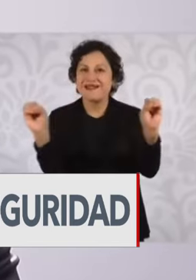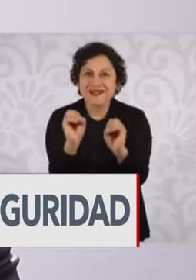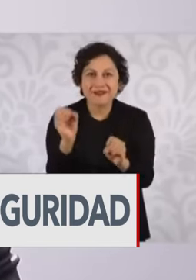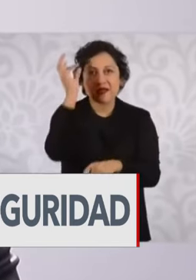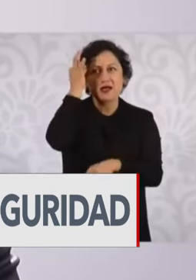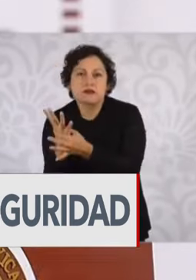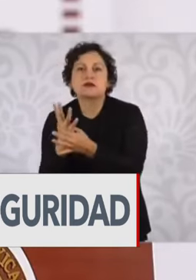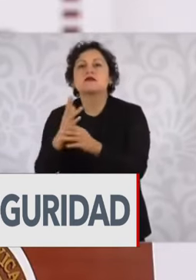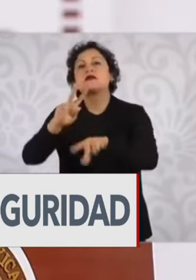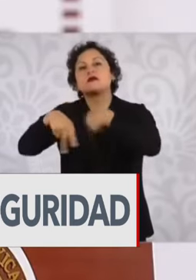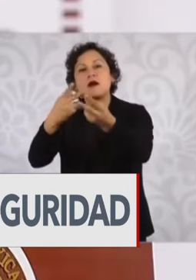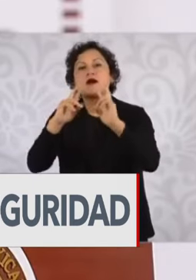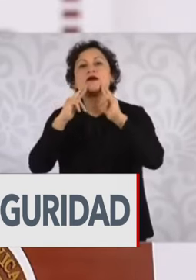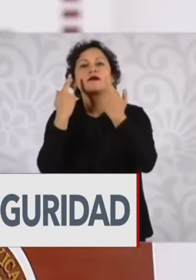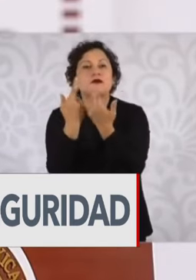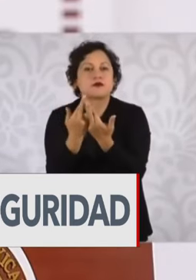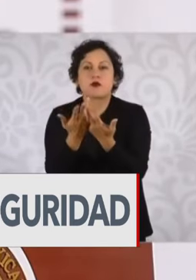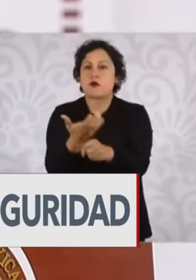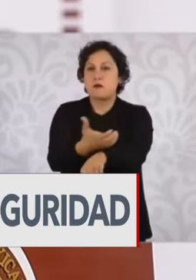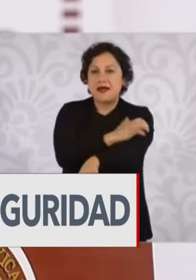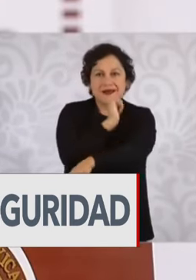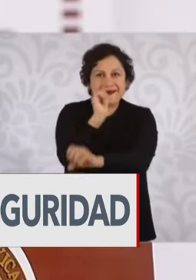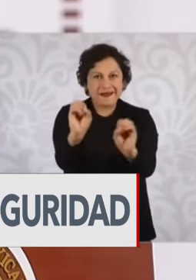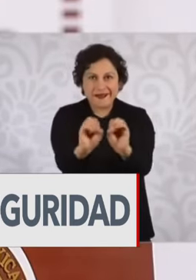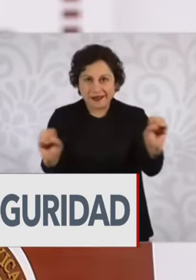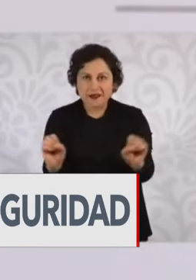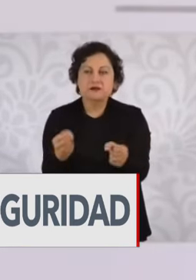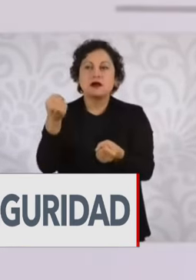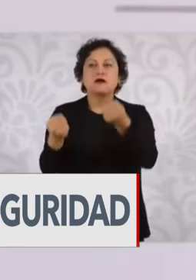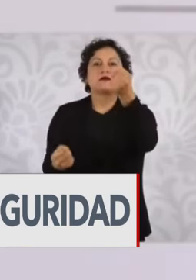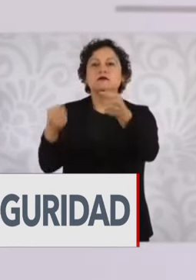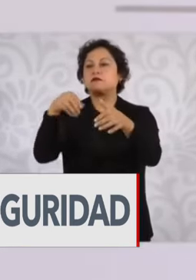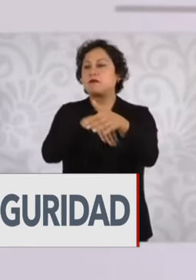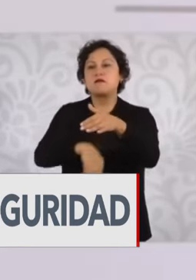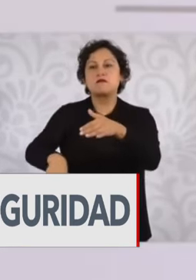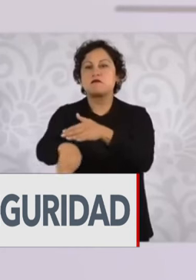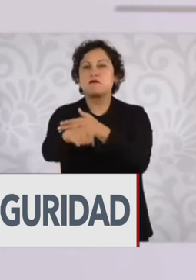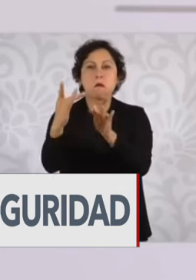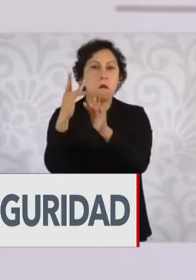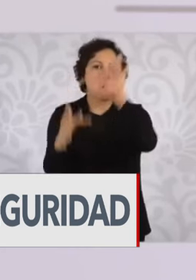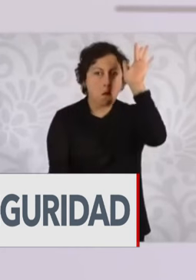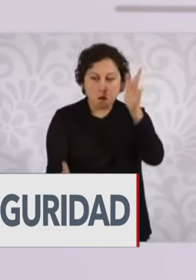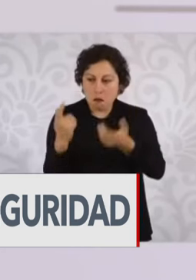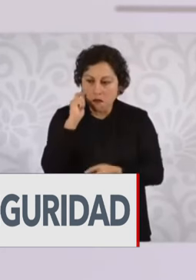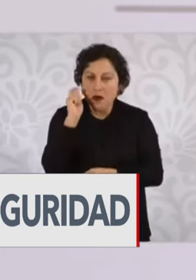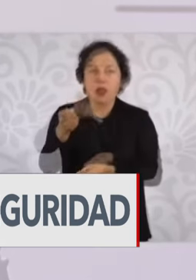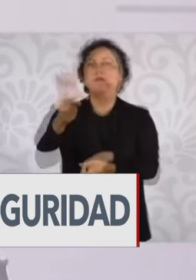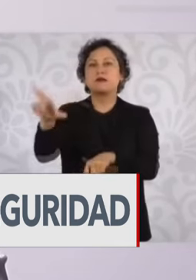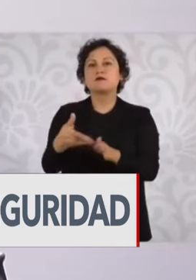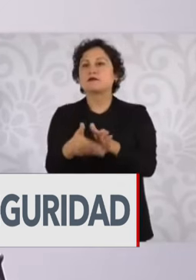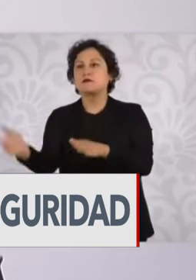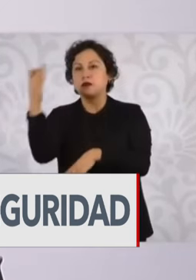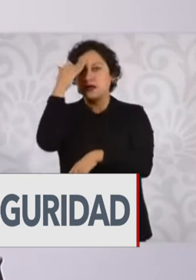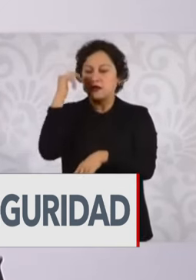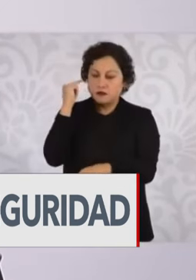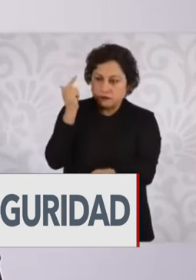reunión específica. Se pierde comunicación en una comunidad y posteriormente se encuentra el hallazgo horas más tarde ya